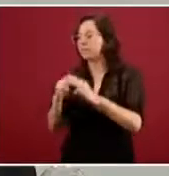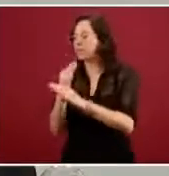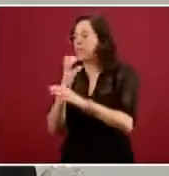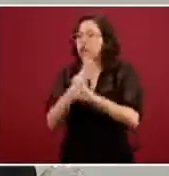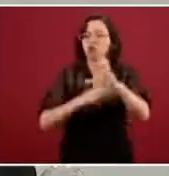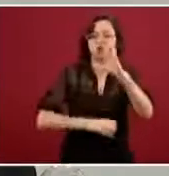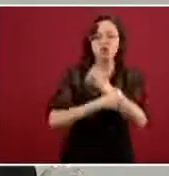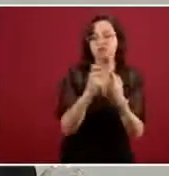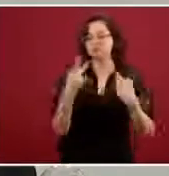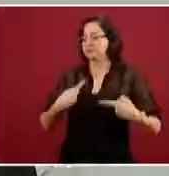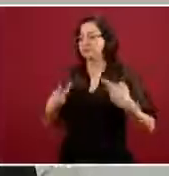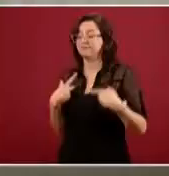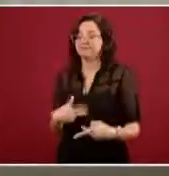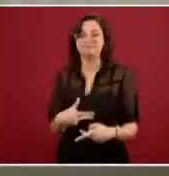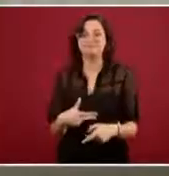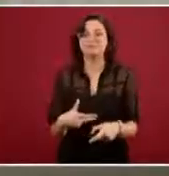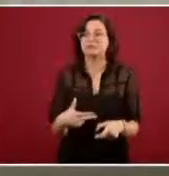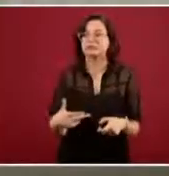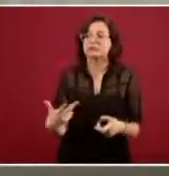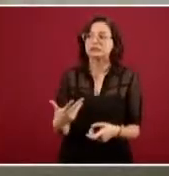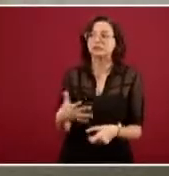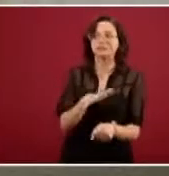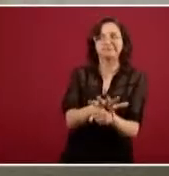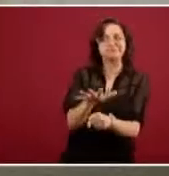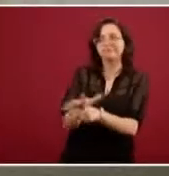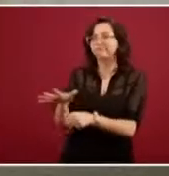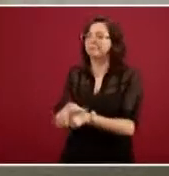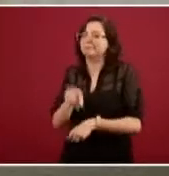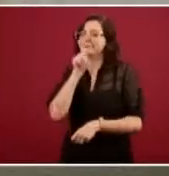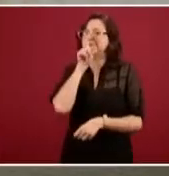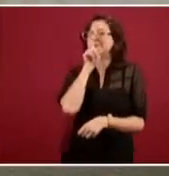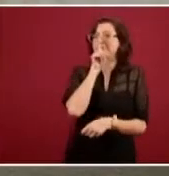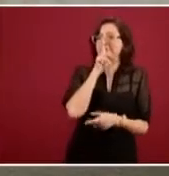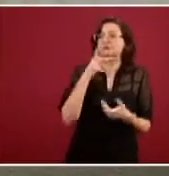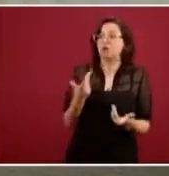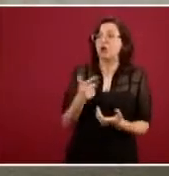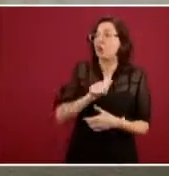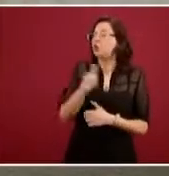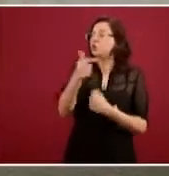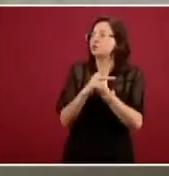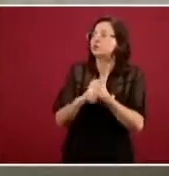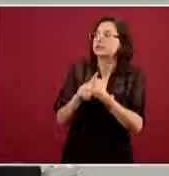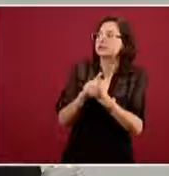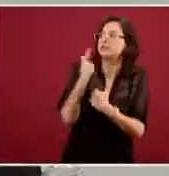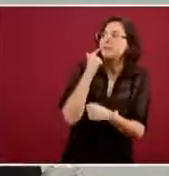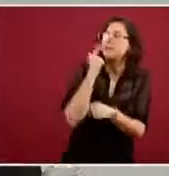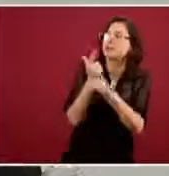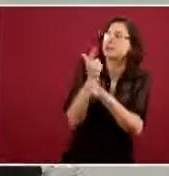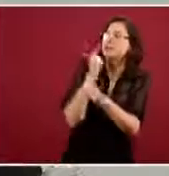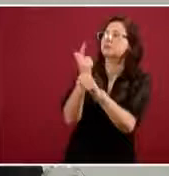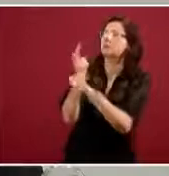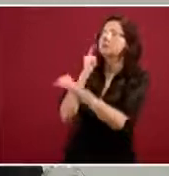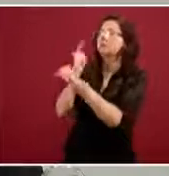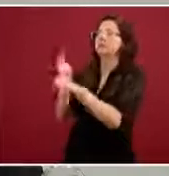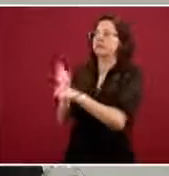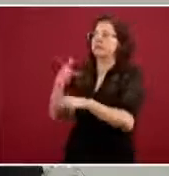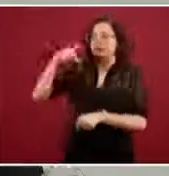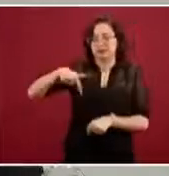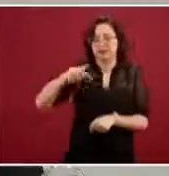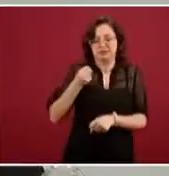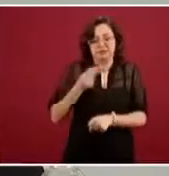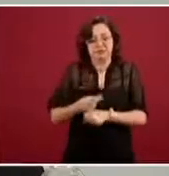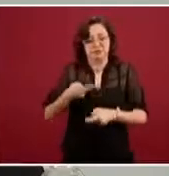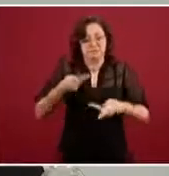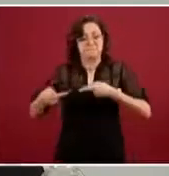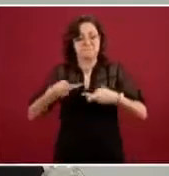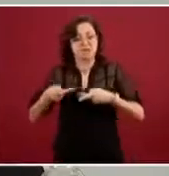estamos viendo, lo hemos visto, lo hemos vivido en otros países. Así es de que la idea es de este